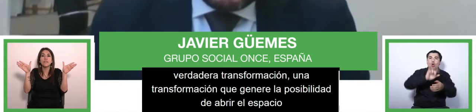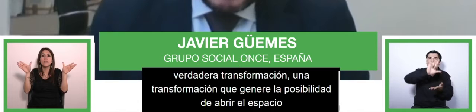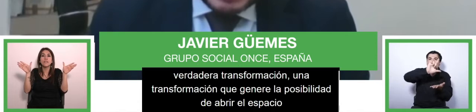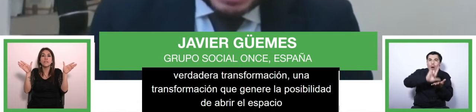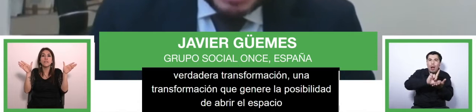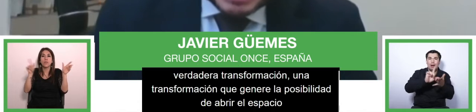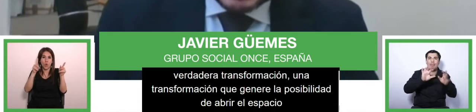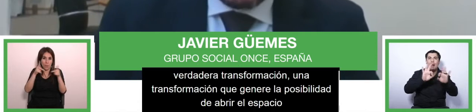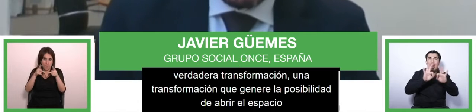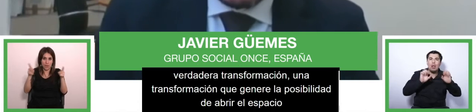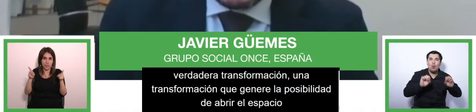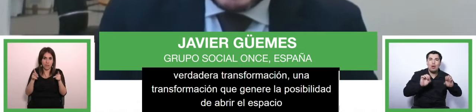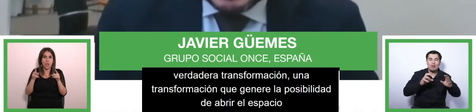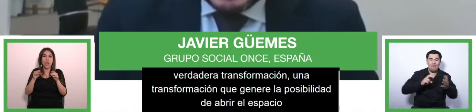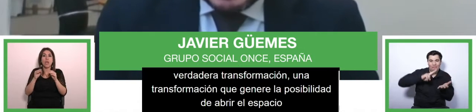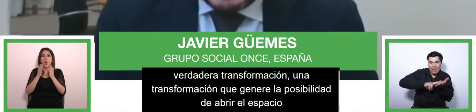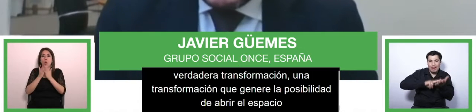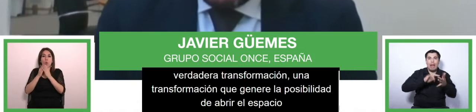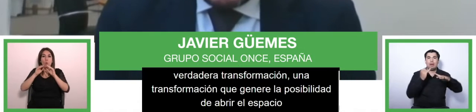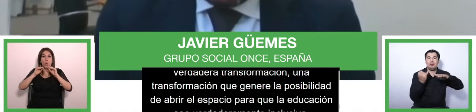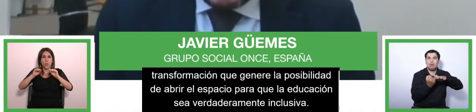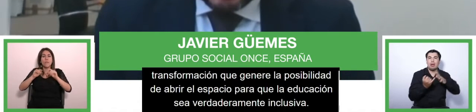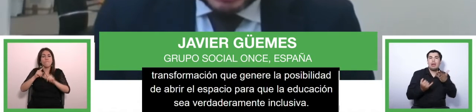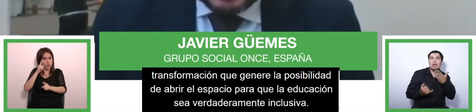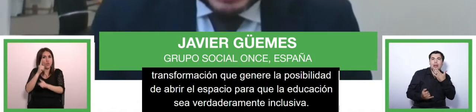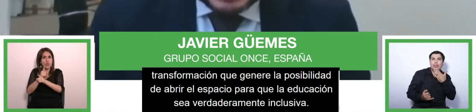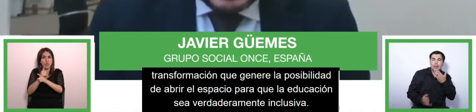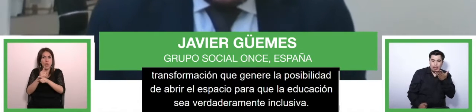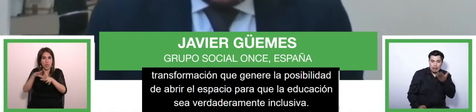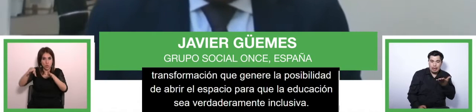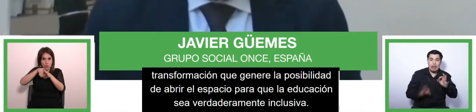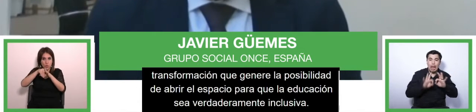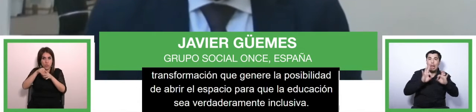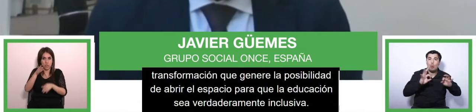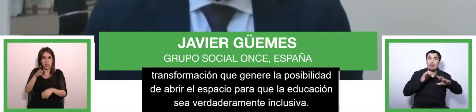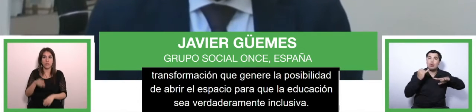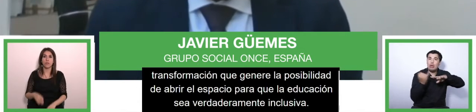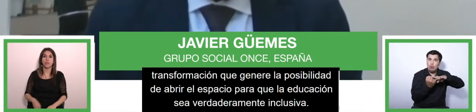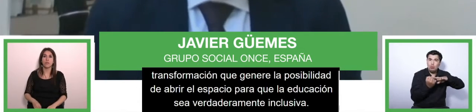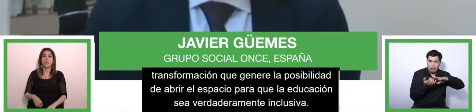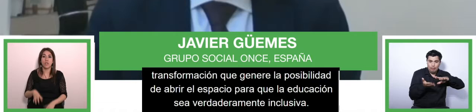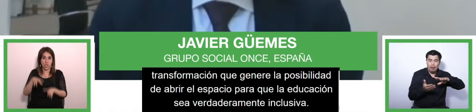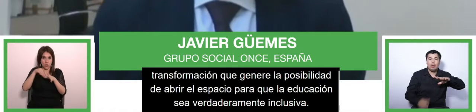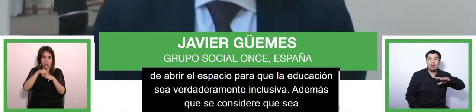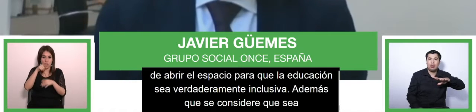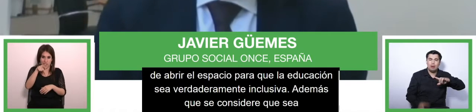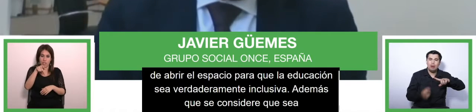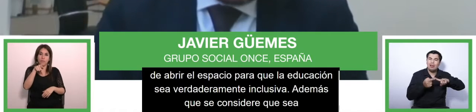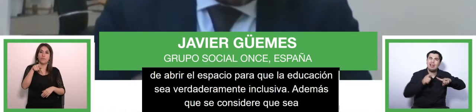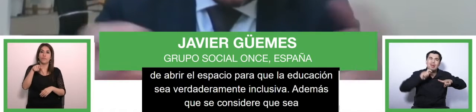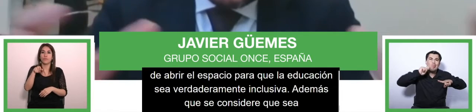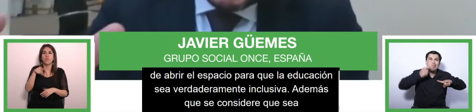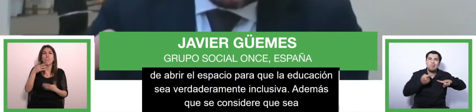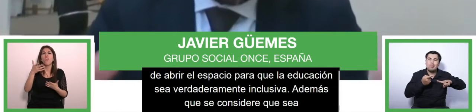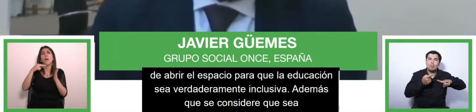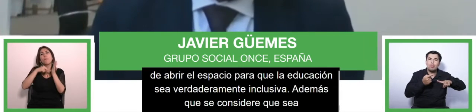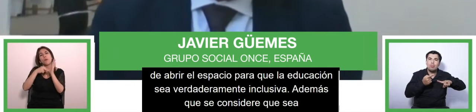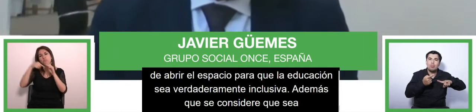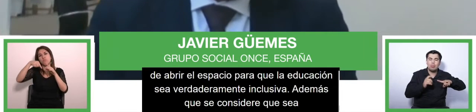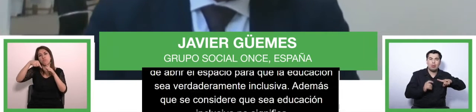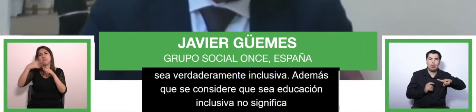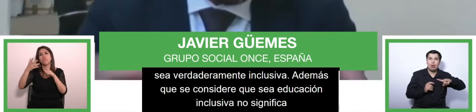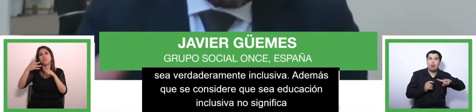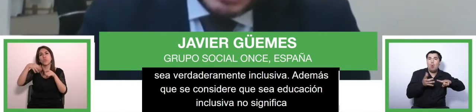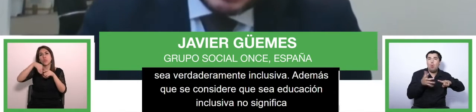Y además que se considere que esa educación inclusiva no significa que sea un emplazamiento.